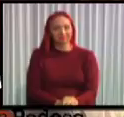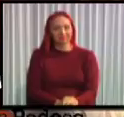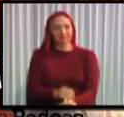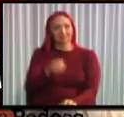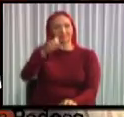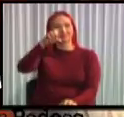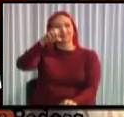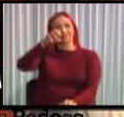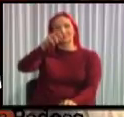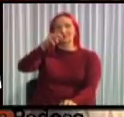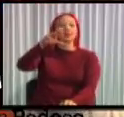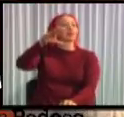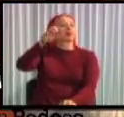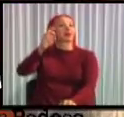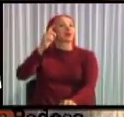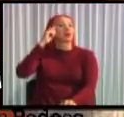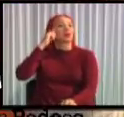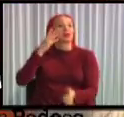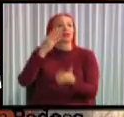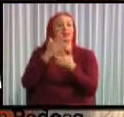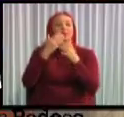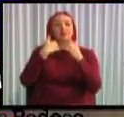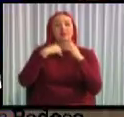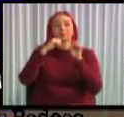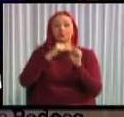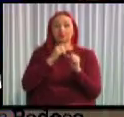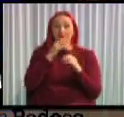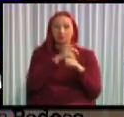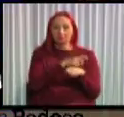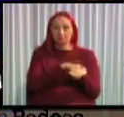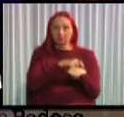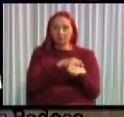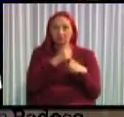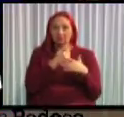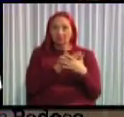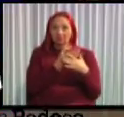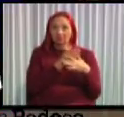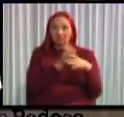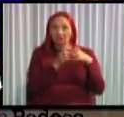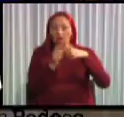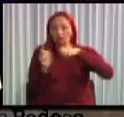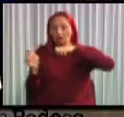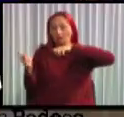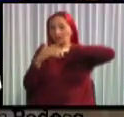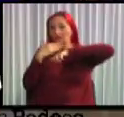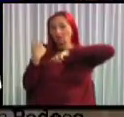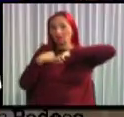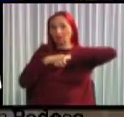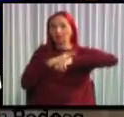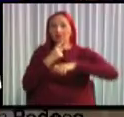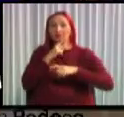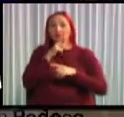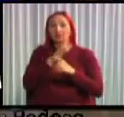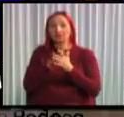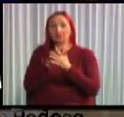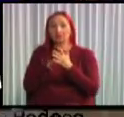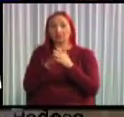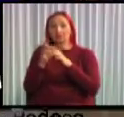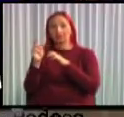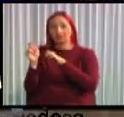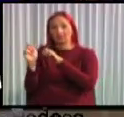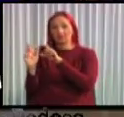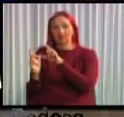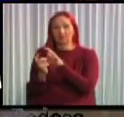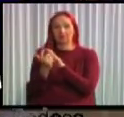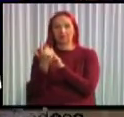los mecos que le daban. Uno tenía la posibilidad en cierto momento, digamos. Ajá. Cuando tenía un trompo que era el mejorcito, que uno decía. ¿Sí? Era el